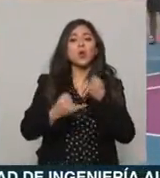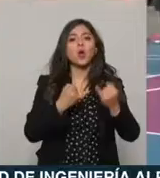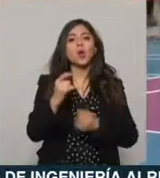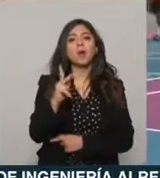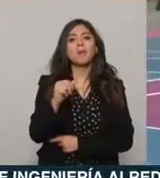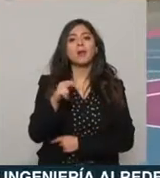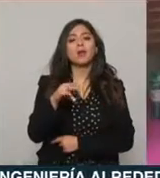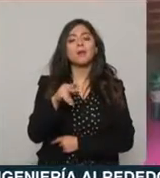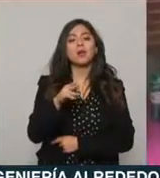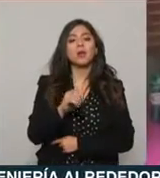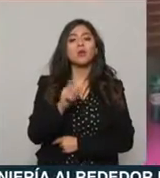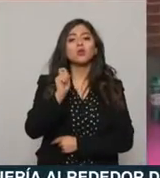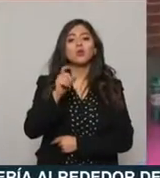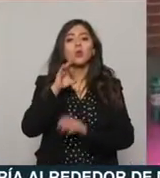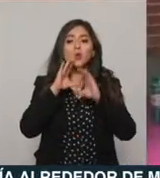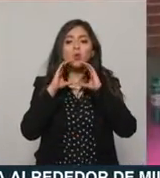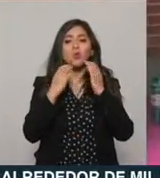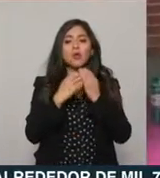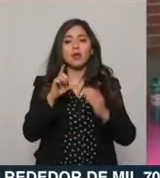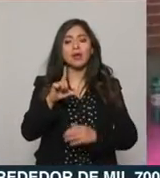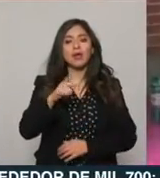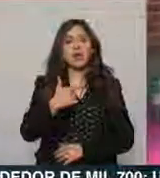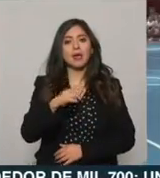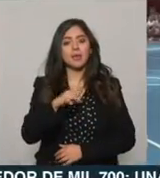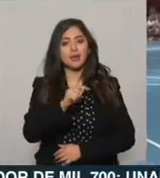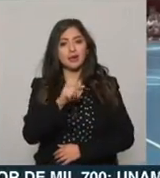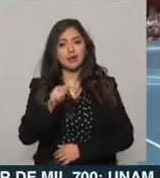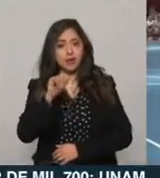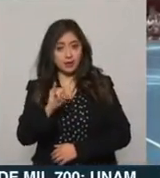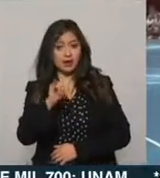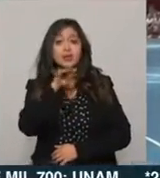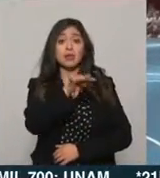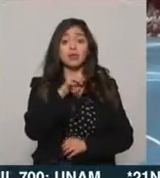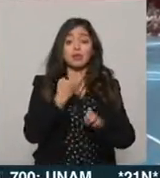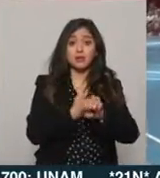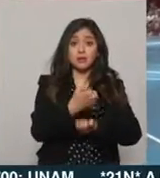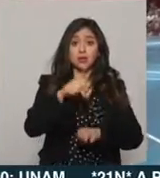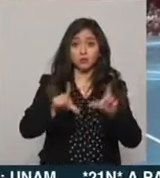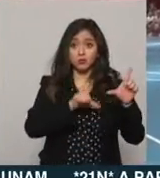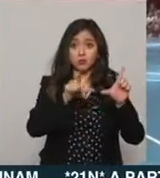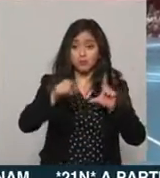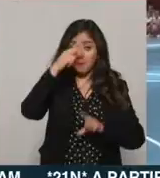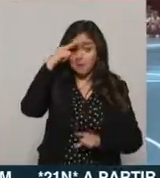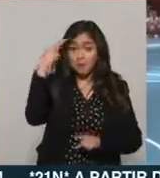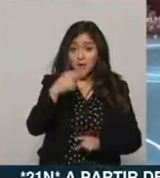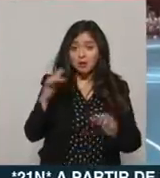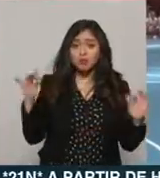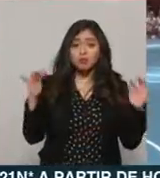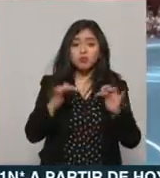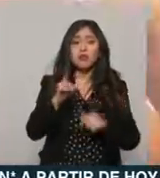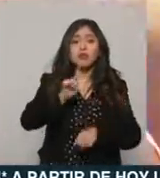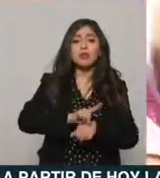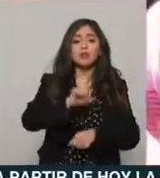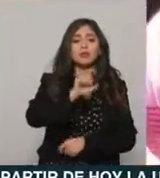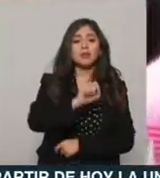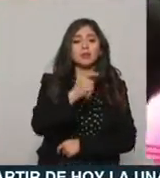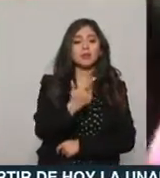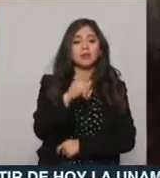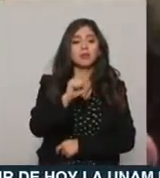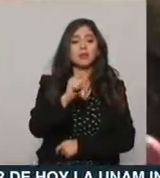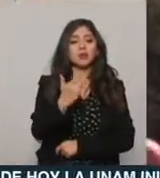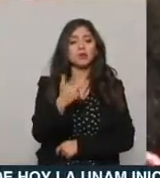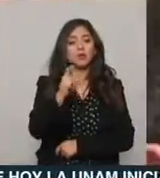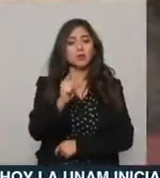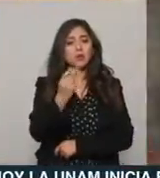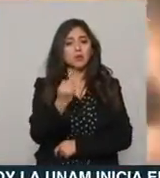de la comunidad LGBT. Además, 19 estados de la República se hicieron presentes durante los días 27, 28 y 29 de junio